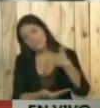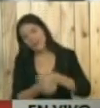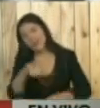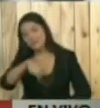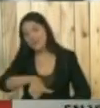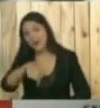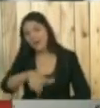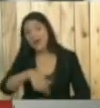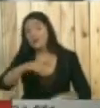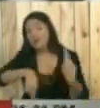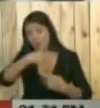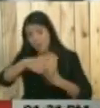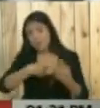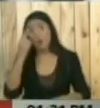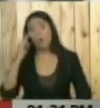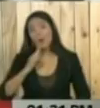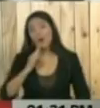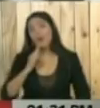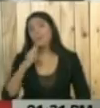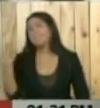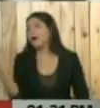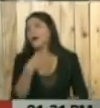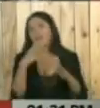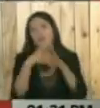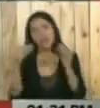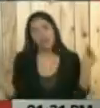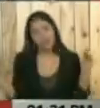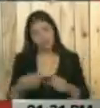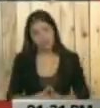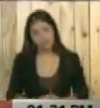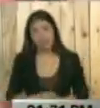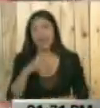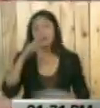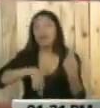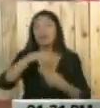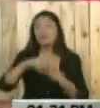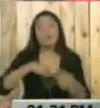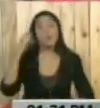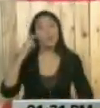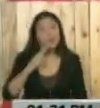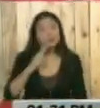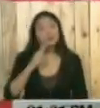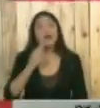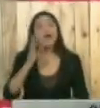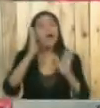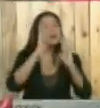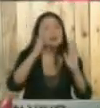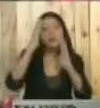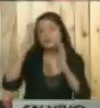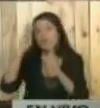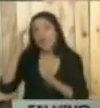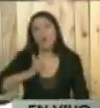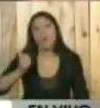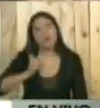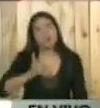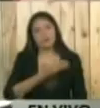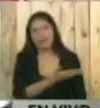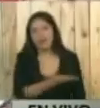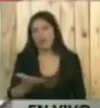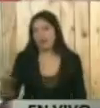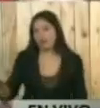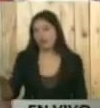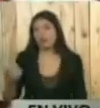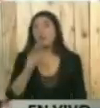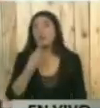acá, que la revolución bolivariana es para todos, para todas, que la revolución bolivariana atiende a quien sea. Ahí